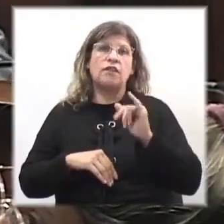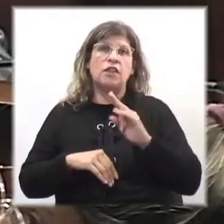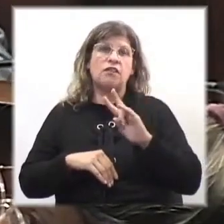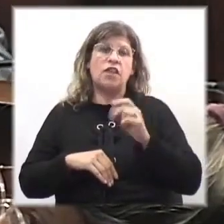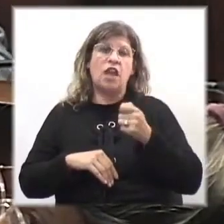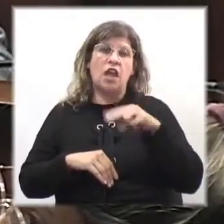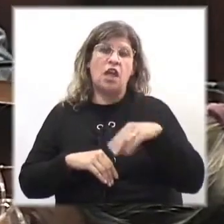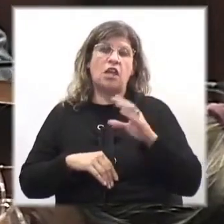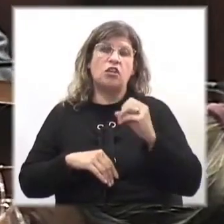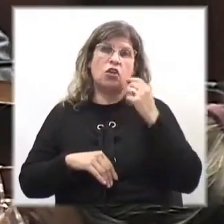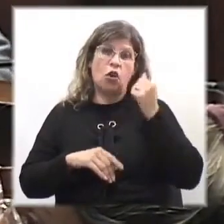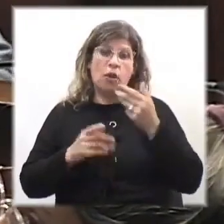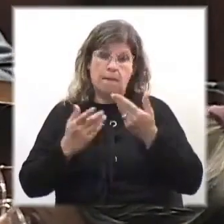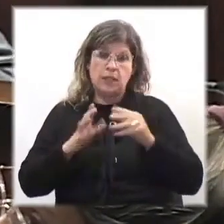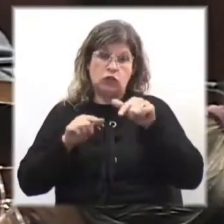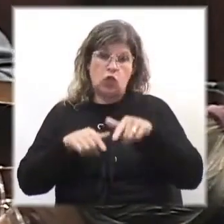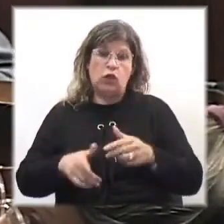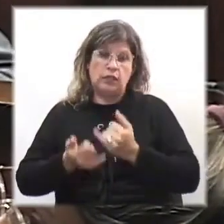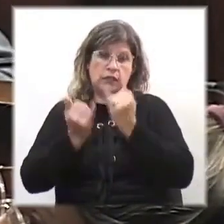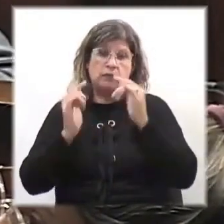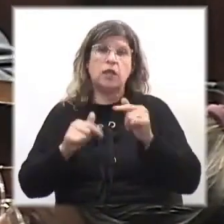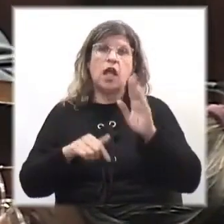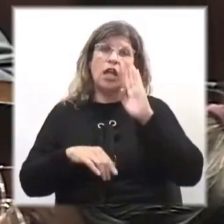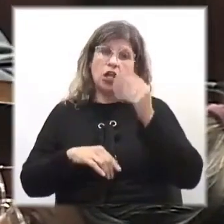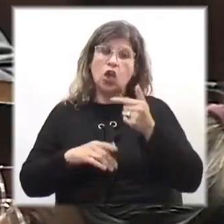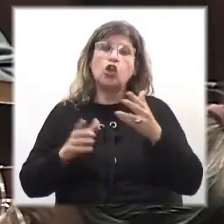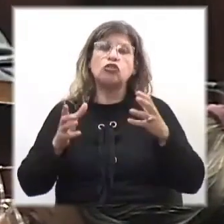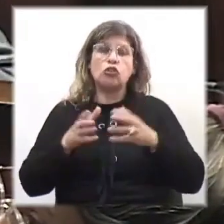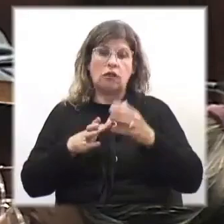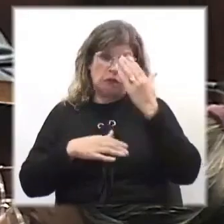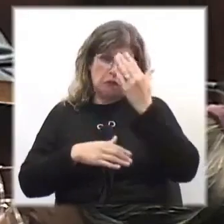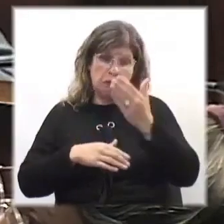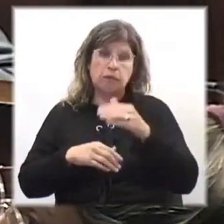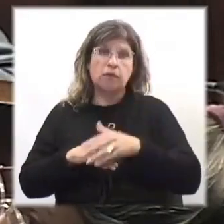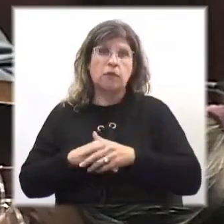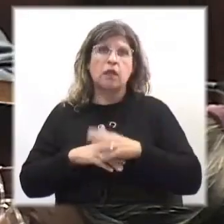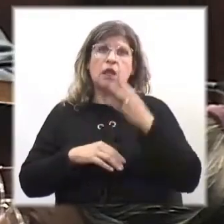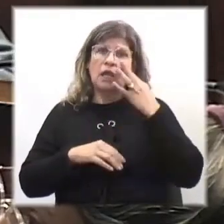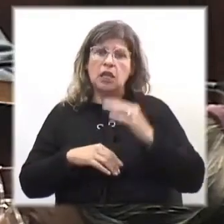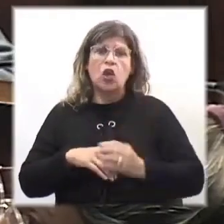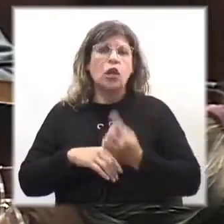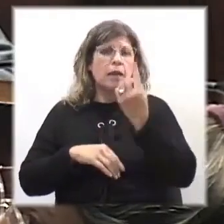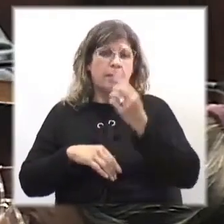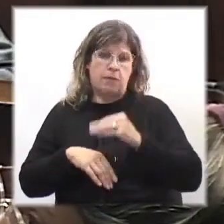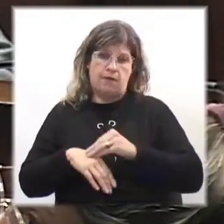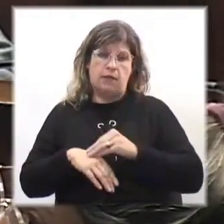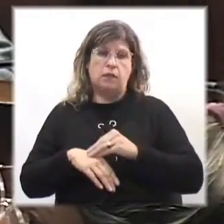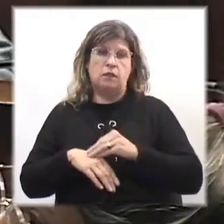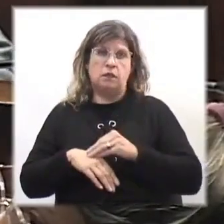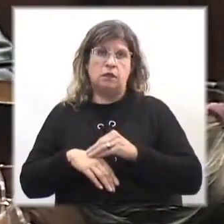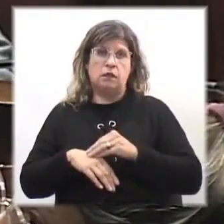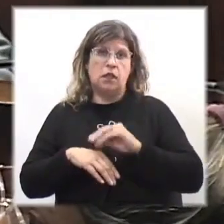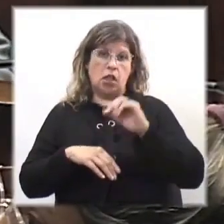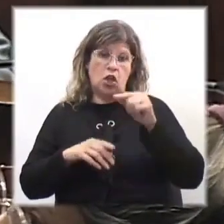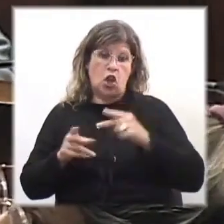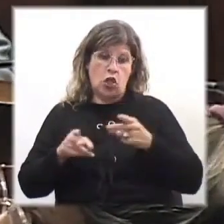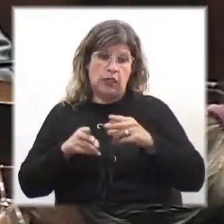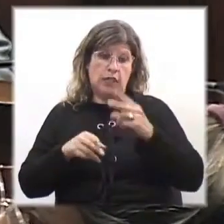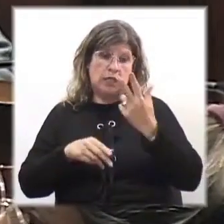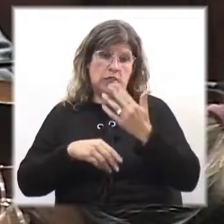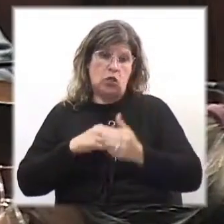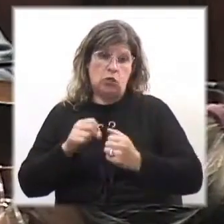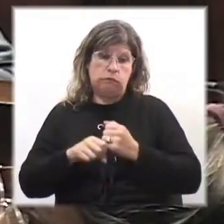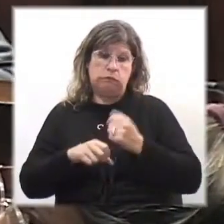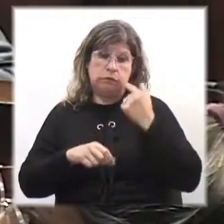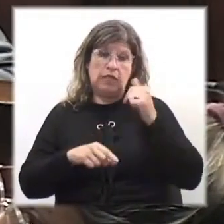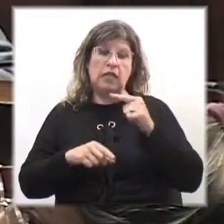comenzado esta sesión reconociendo al frente amplio creo que es la primera vez en lo que va este periodo que